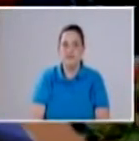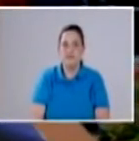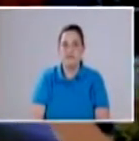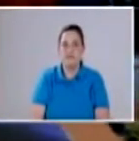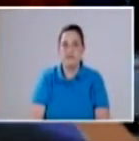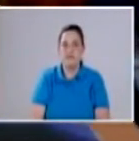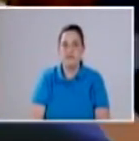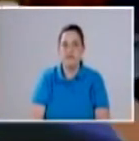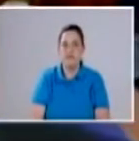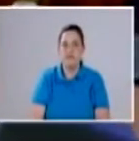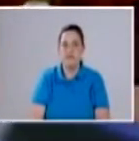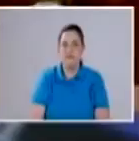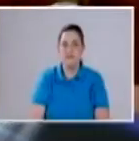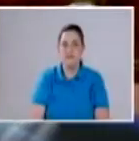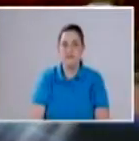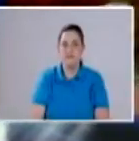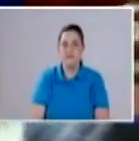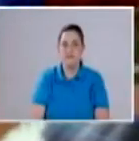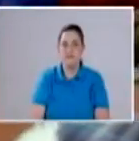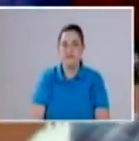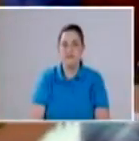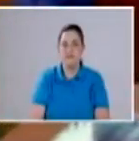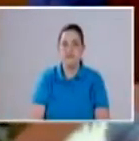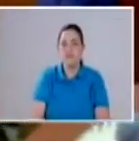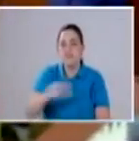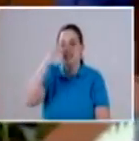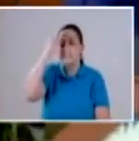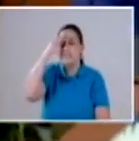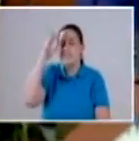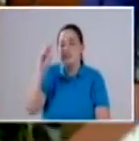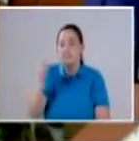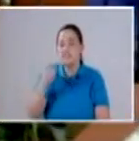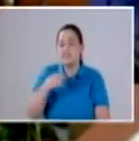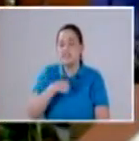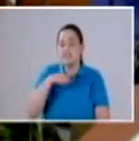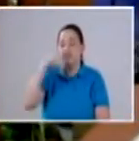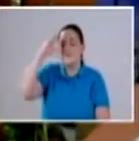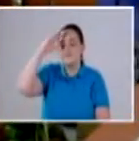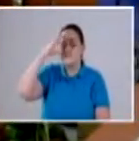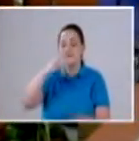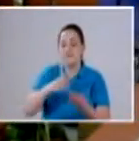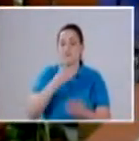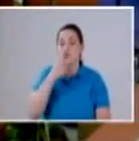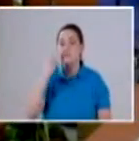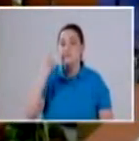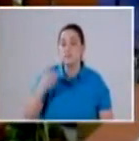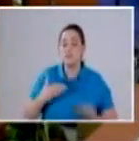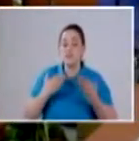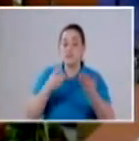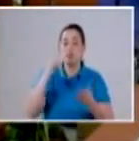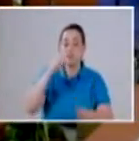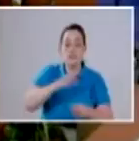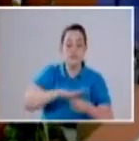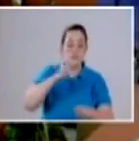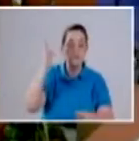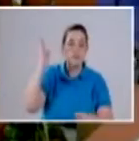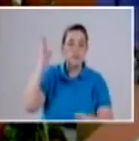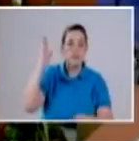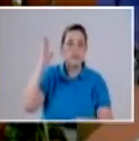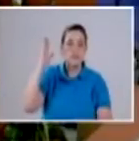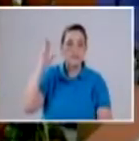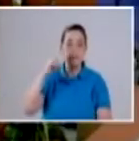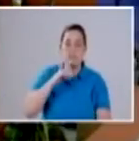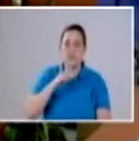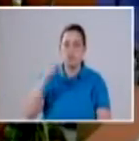¿verdad? Volvamos al punto. ¿Saben qué? ¿Qué es lo que yo creo? Dios dio una promesa. Dijo, les voy a dar